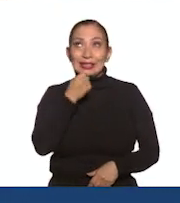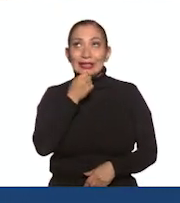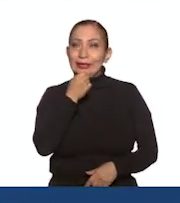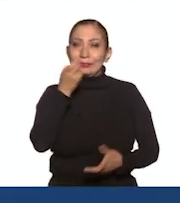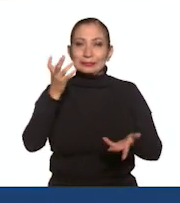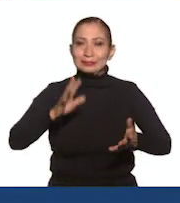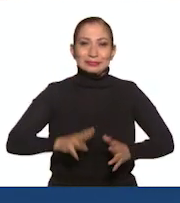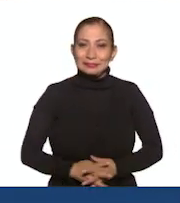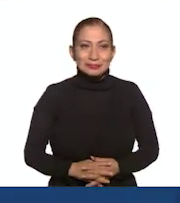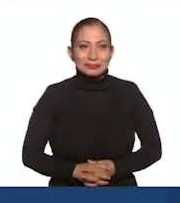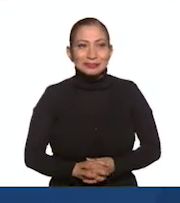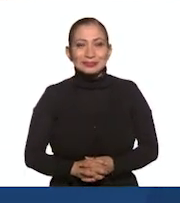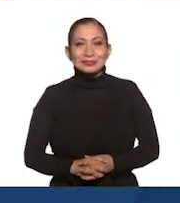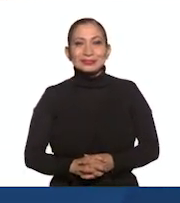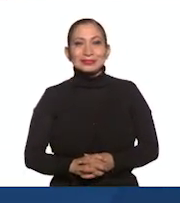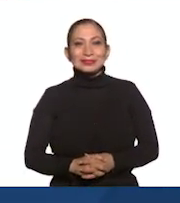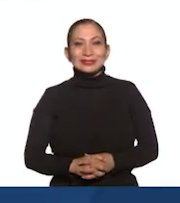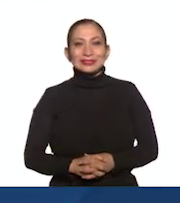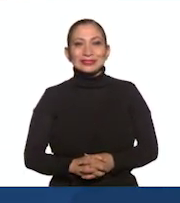Chamaco condenado.